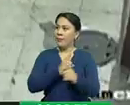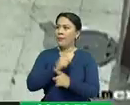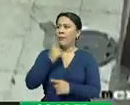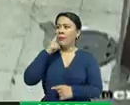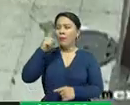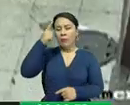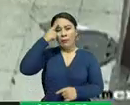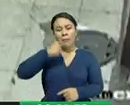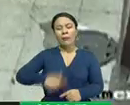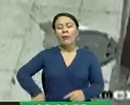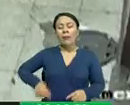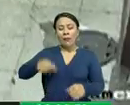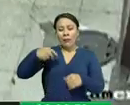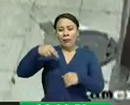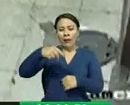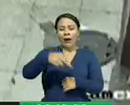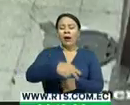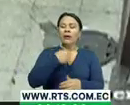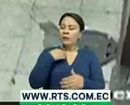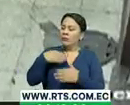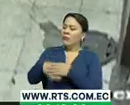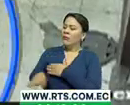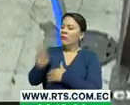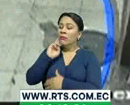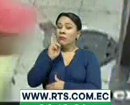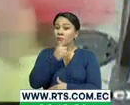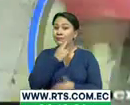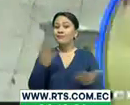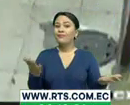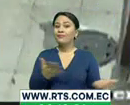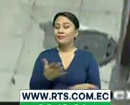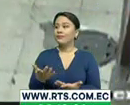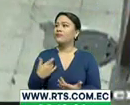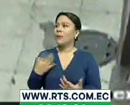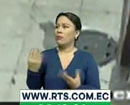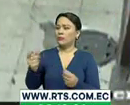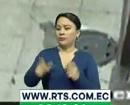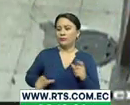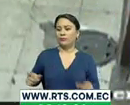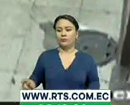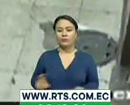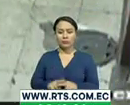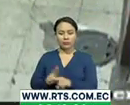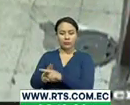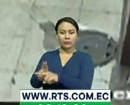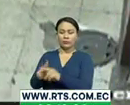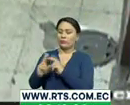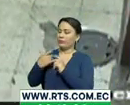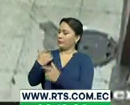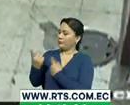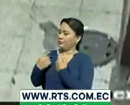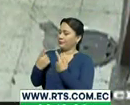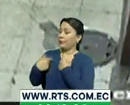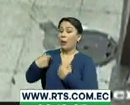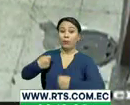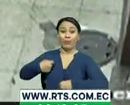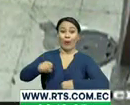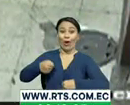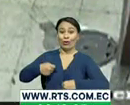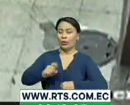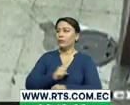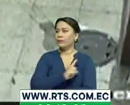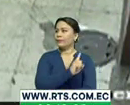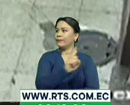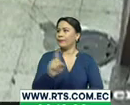la persona que llegó a pie ingresó al local donde permanecían varios clientes mientras tanto el motorizado se